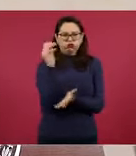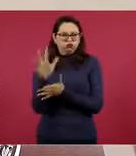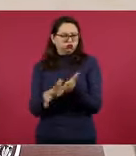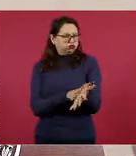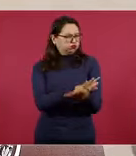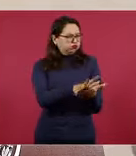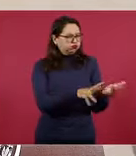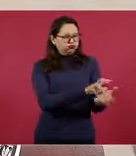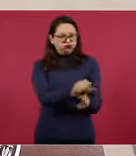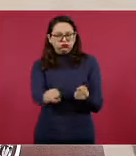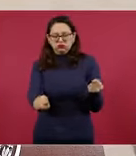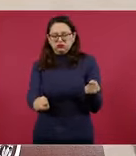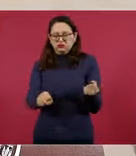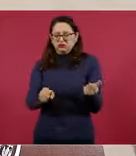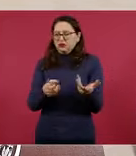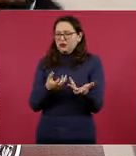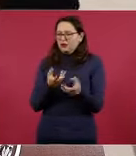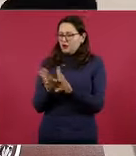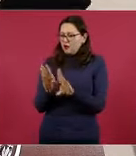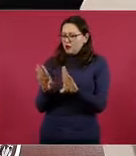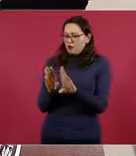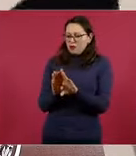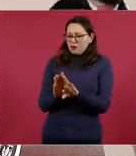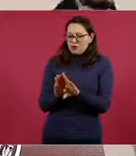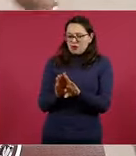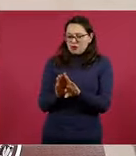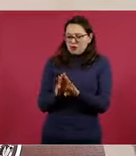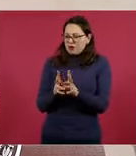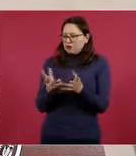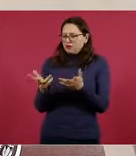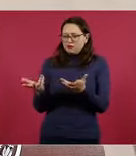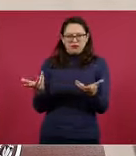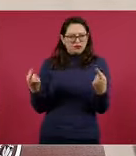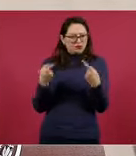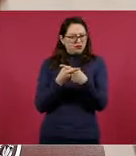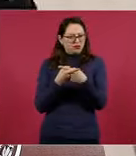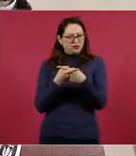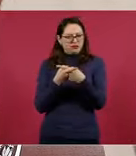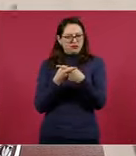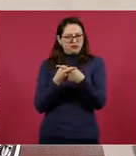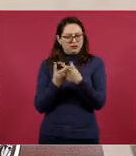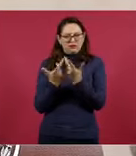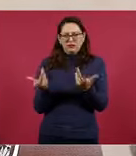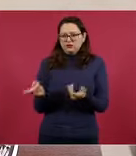destruyen el medio ambiente, si ponen por delante siempre